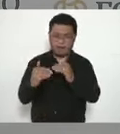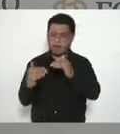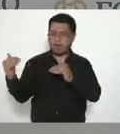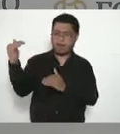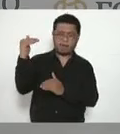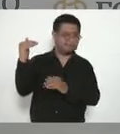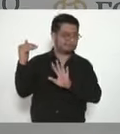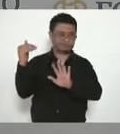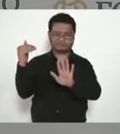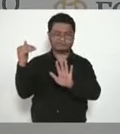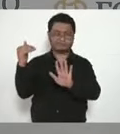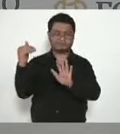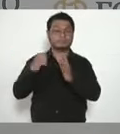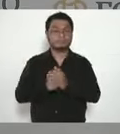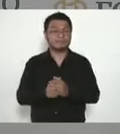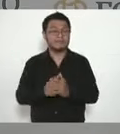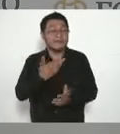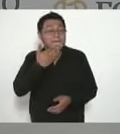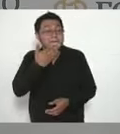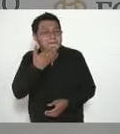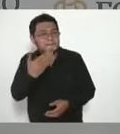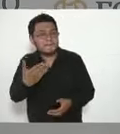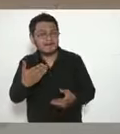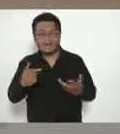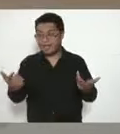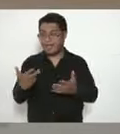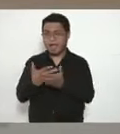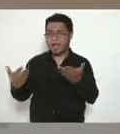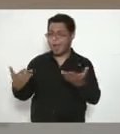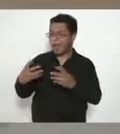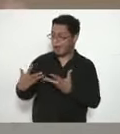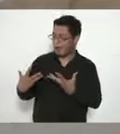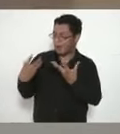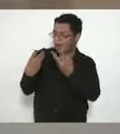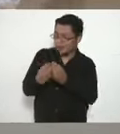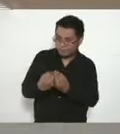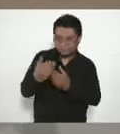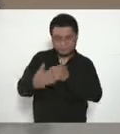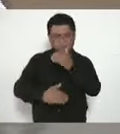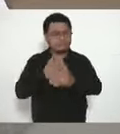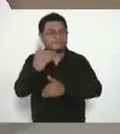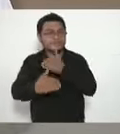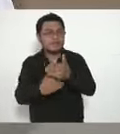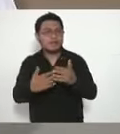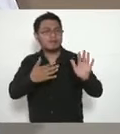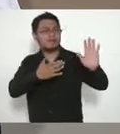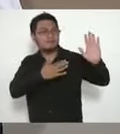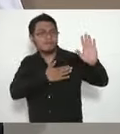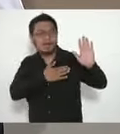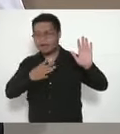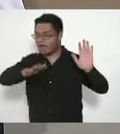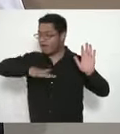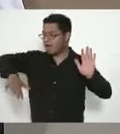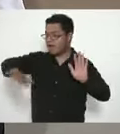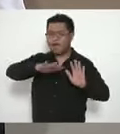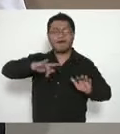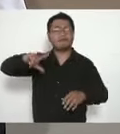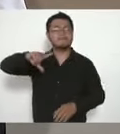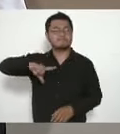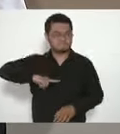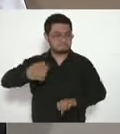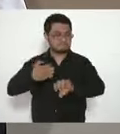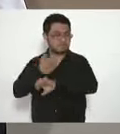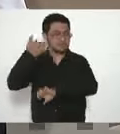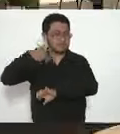qué bien que vamos a dar este paso juntos para garantizar en Yucatán que en las